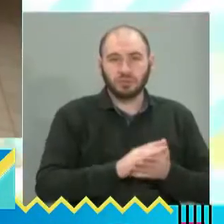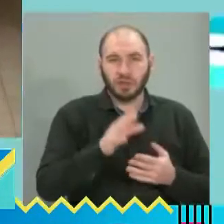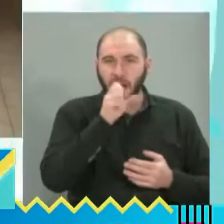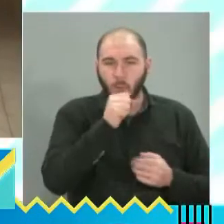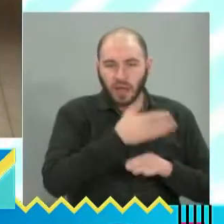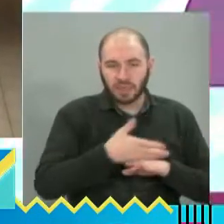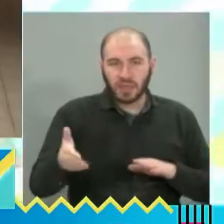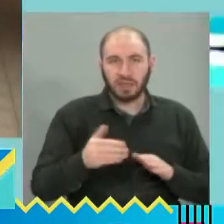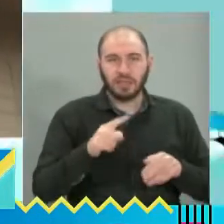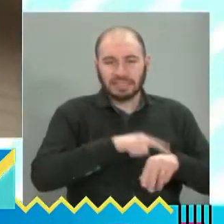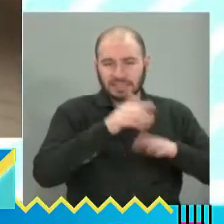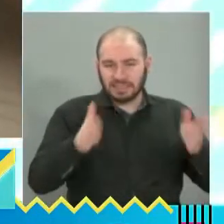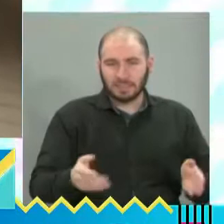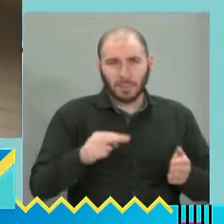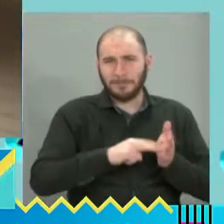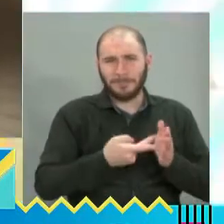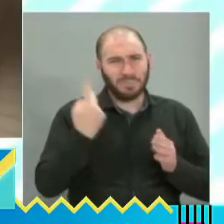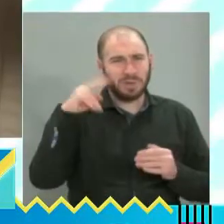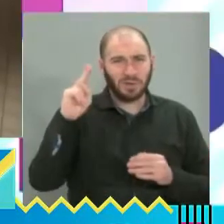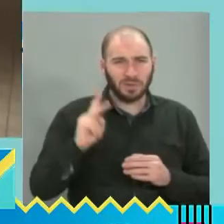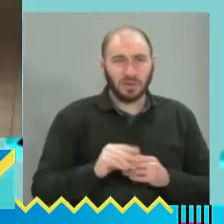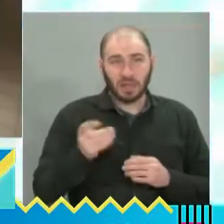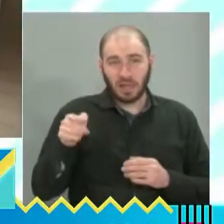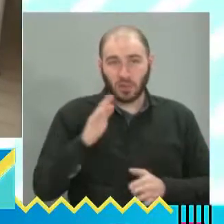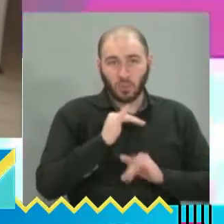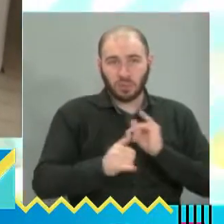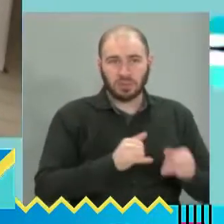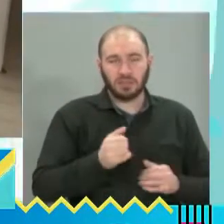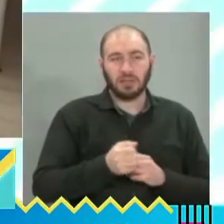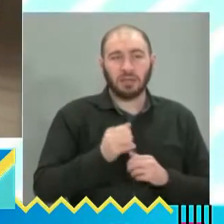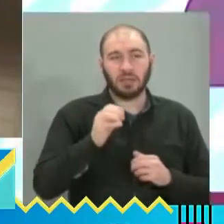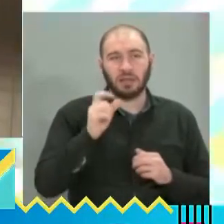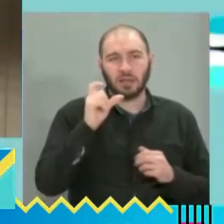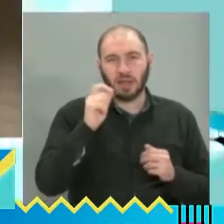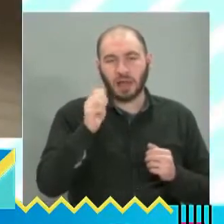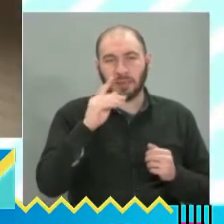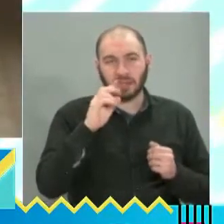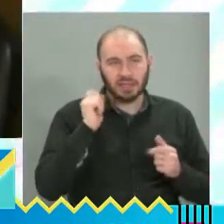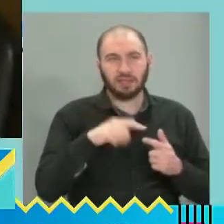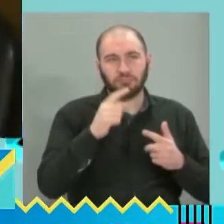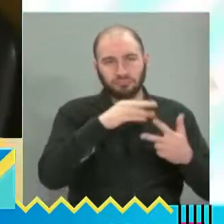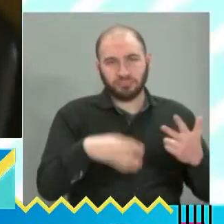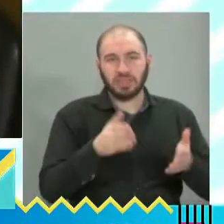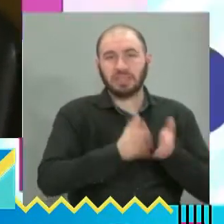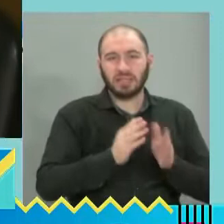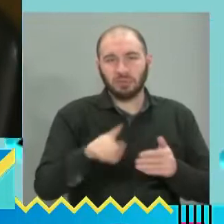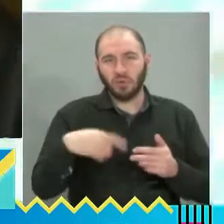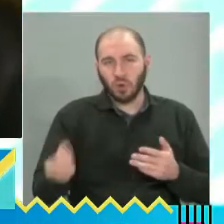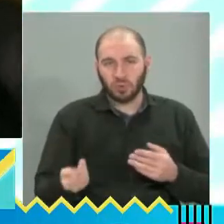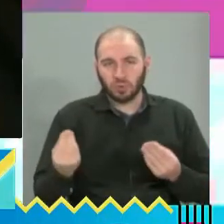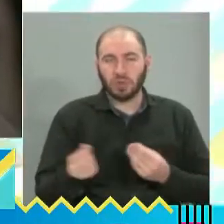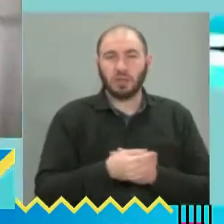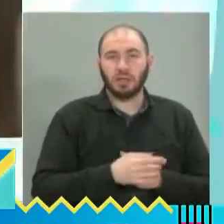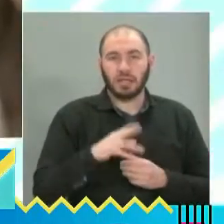que es el mayor periodo de recaída. Los nombró el doctor, es la vareniclina, es el bupropion y los tratamientos sustitutivos